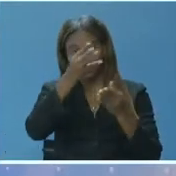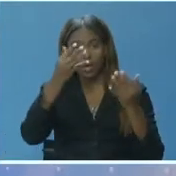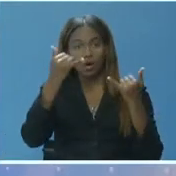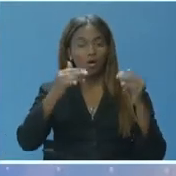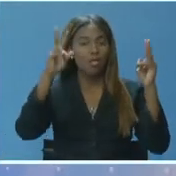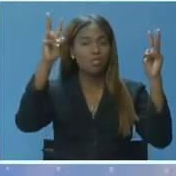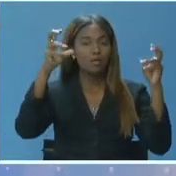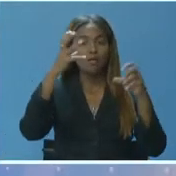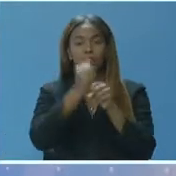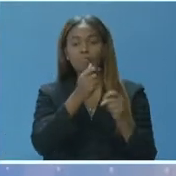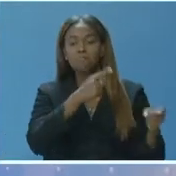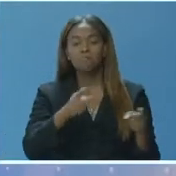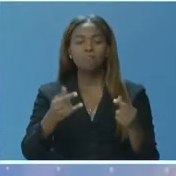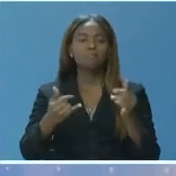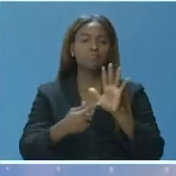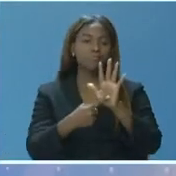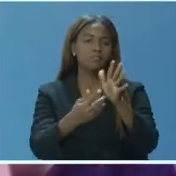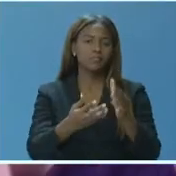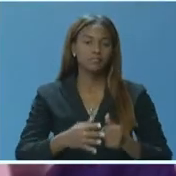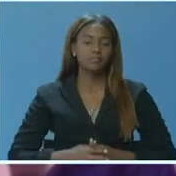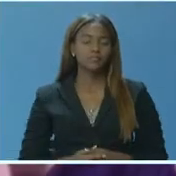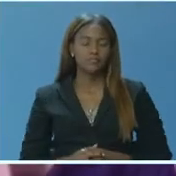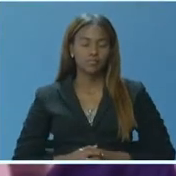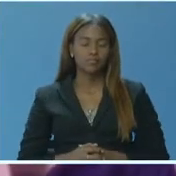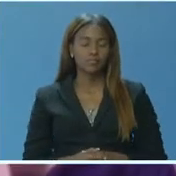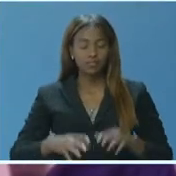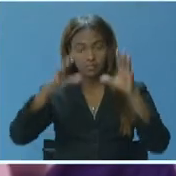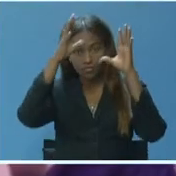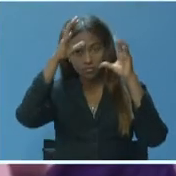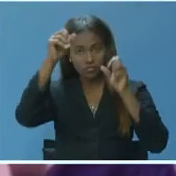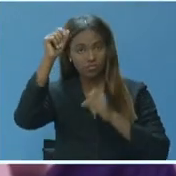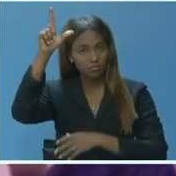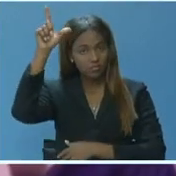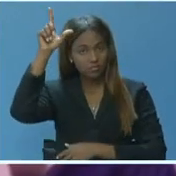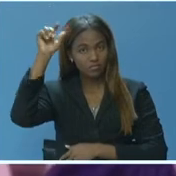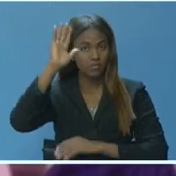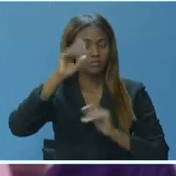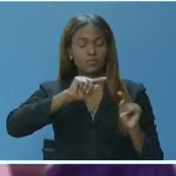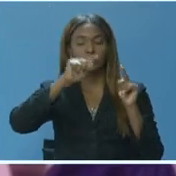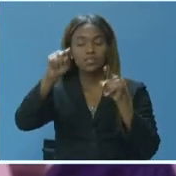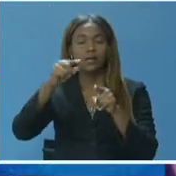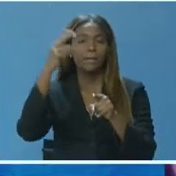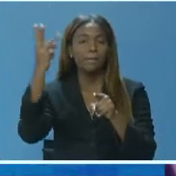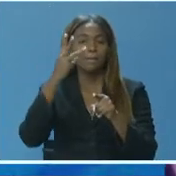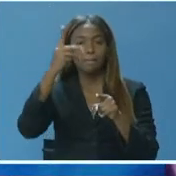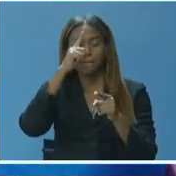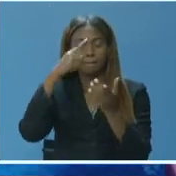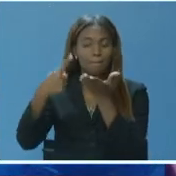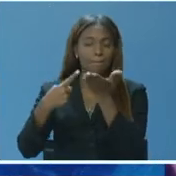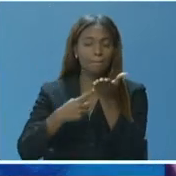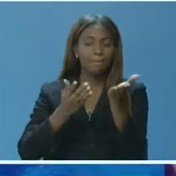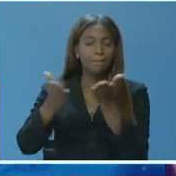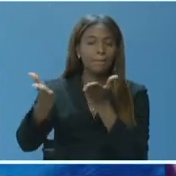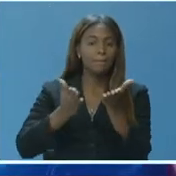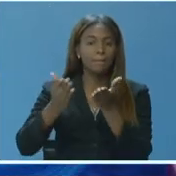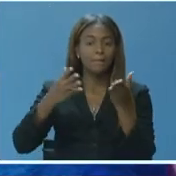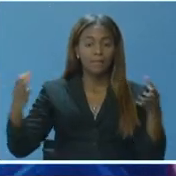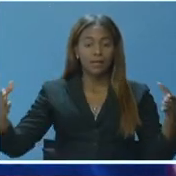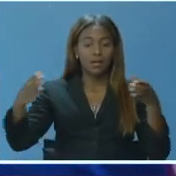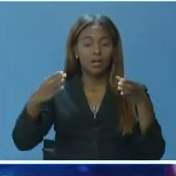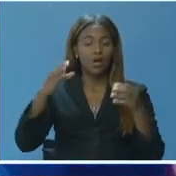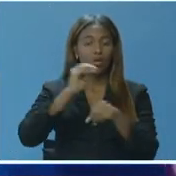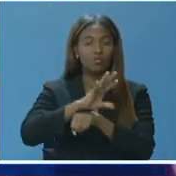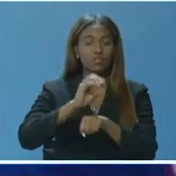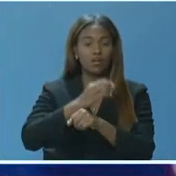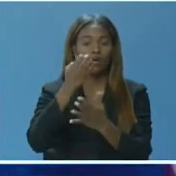pasamos a los principales titulares. Presidente Abinader asistirá este miércoles al diálogo convocado por el Consejo Económico